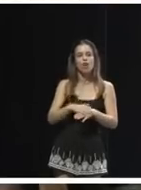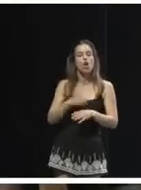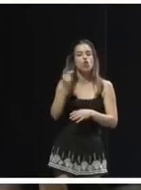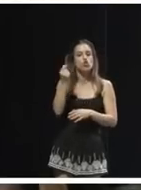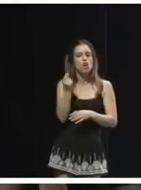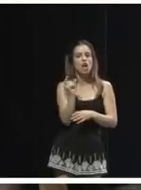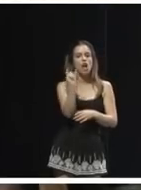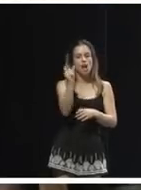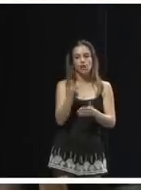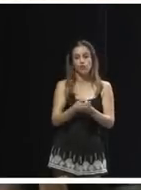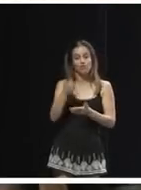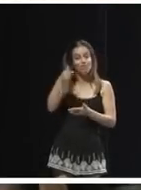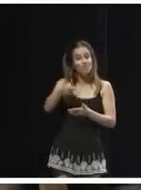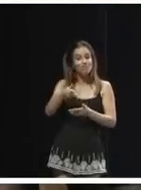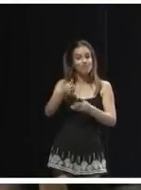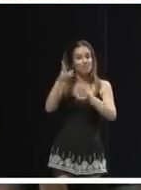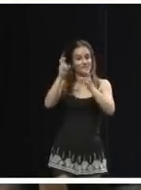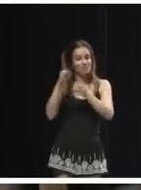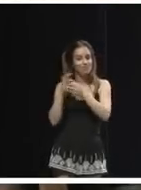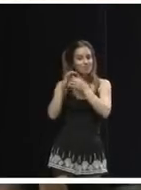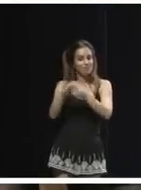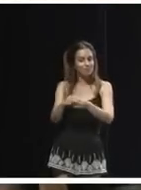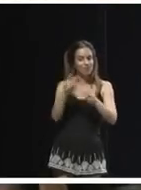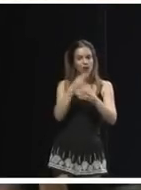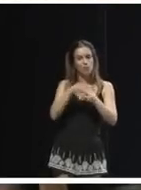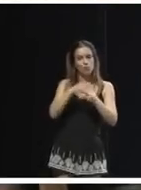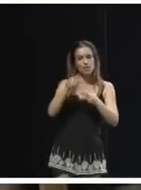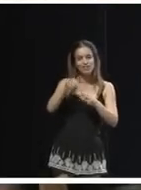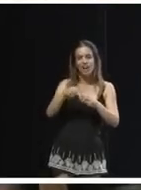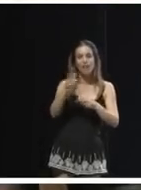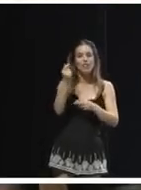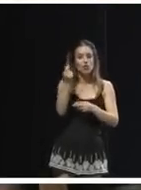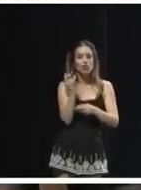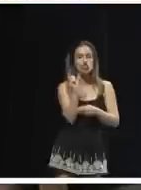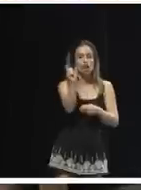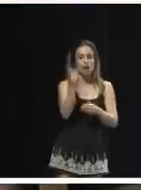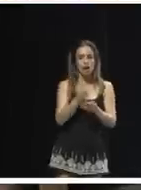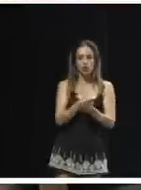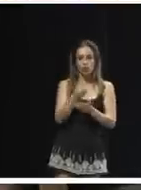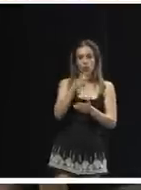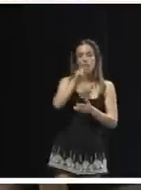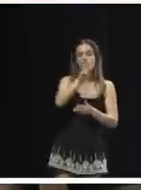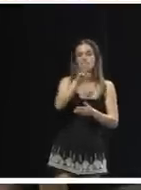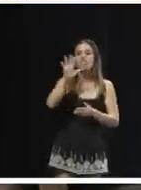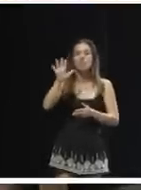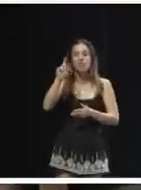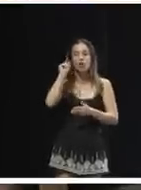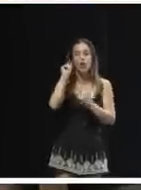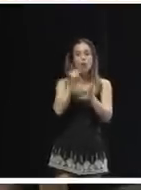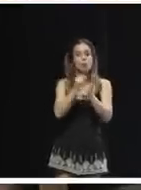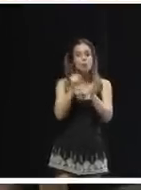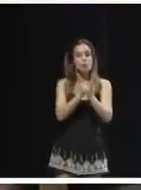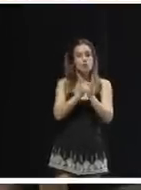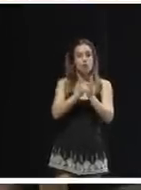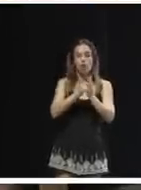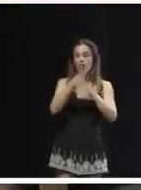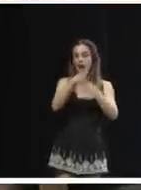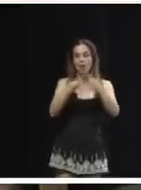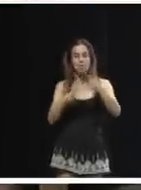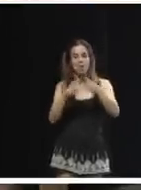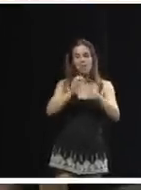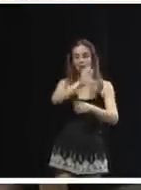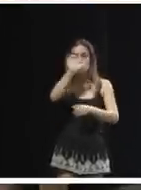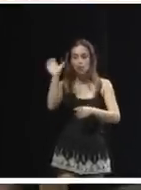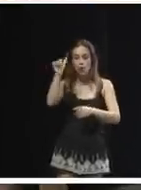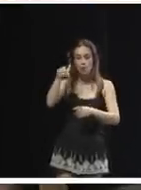De esto va la política, va de ti. Va de subir los salarios porque estamos a 25 puntos de la media europea. Y yo quiero un